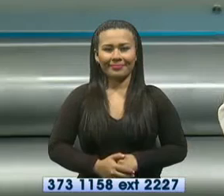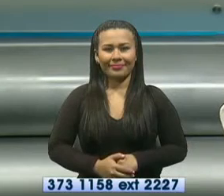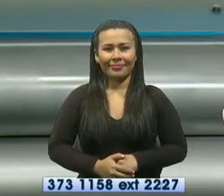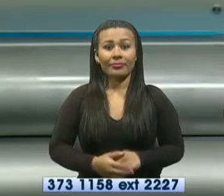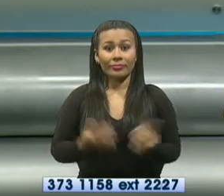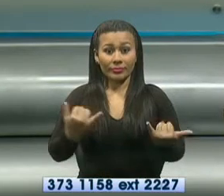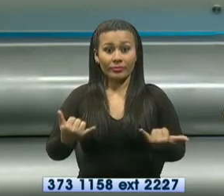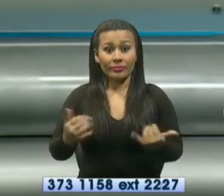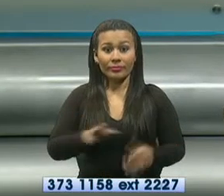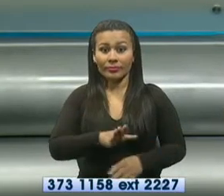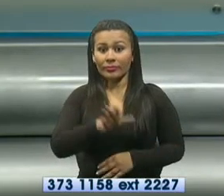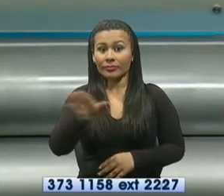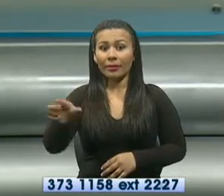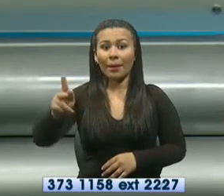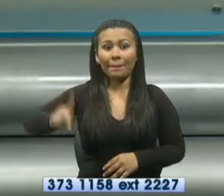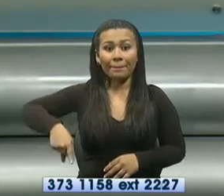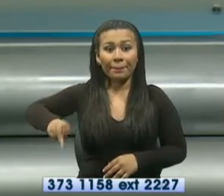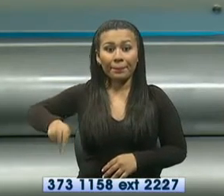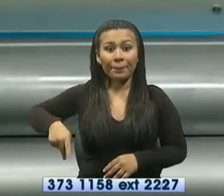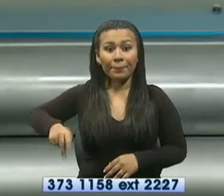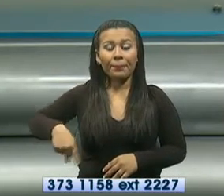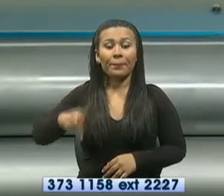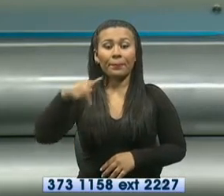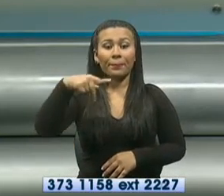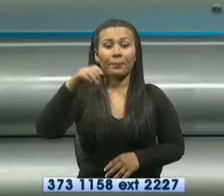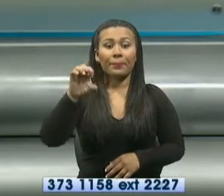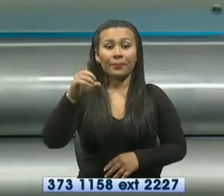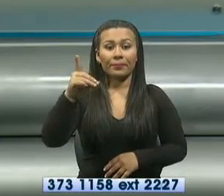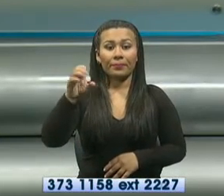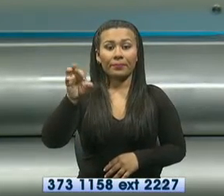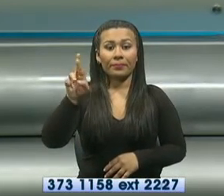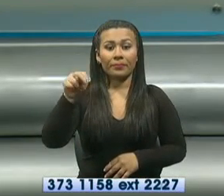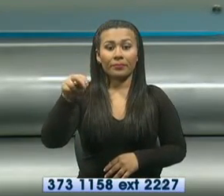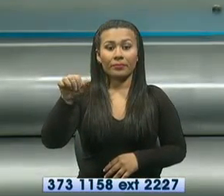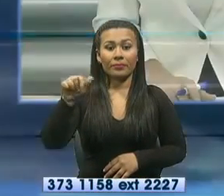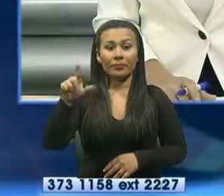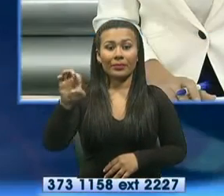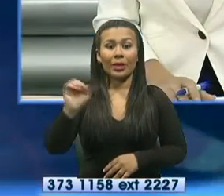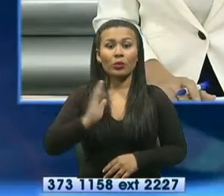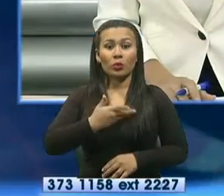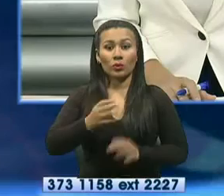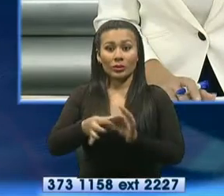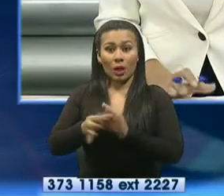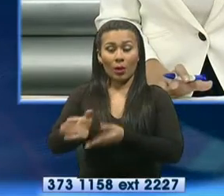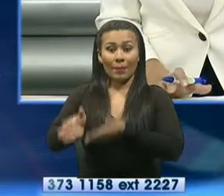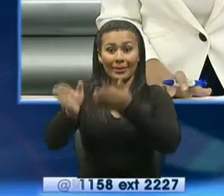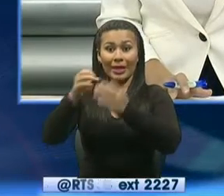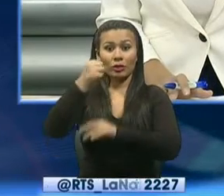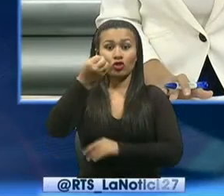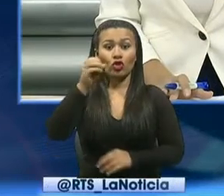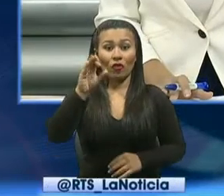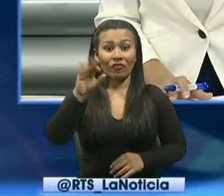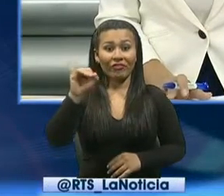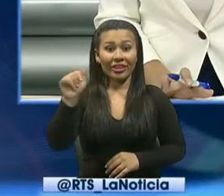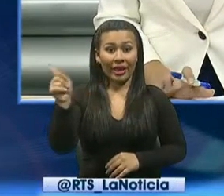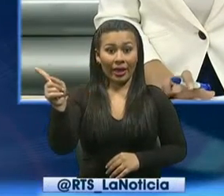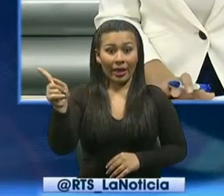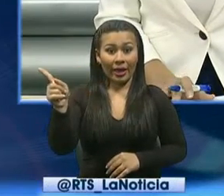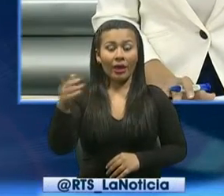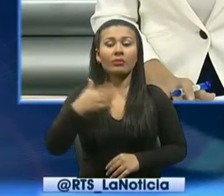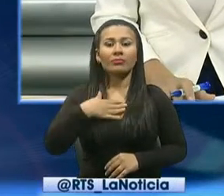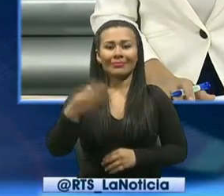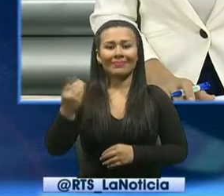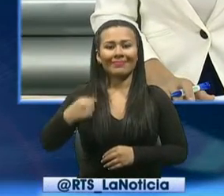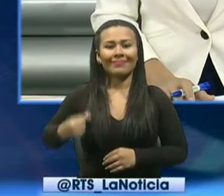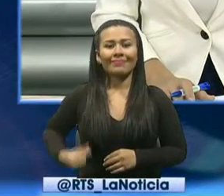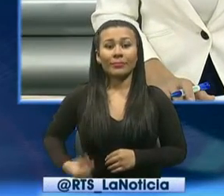Y ahora nos trasladamos a Pedernales. Desde allí nos reporta nuestra compañera Sofía Vintimilla, quien nos brinda detalles de lo que sucedió